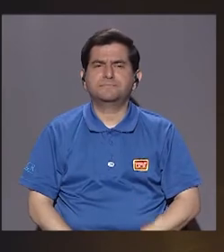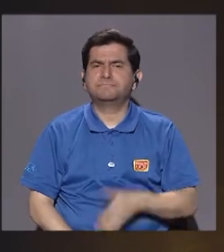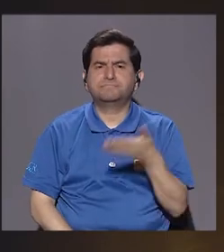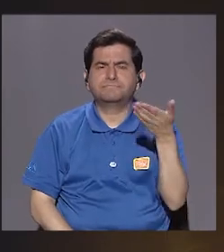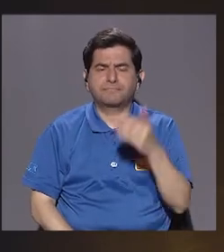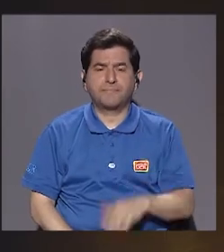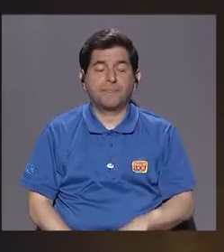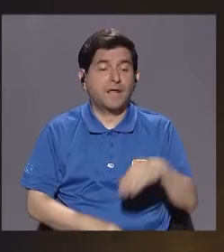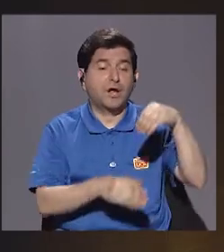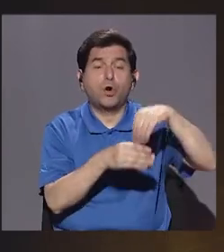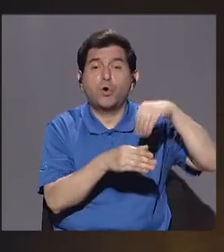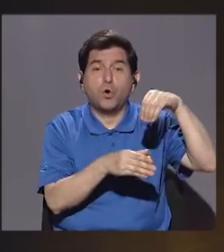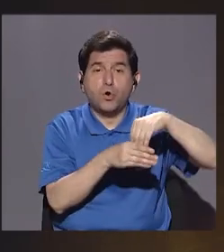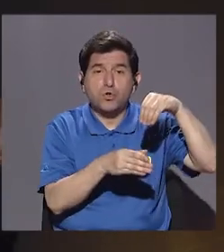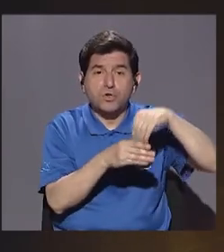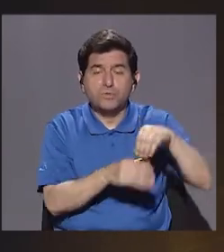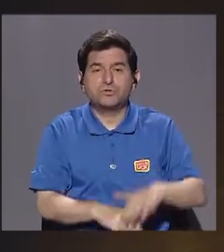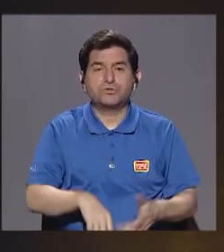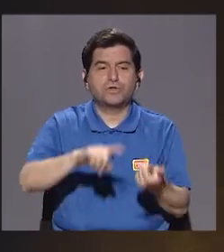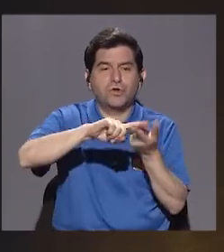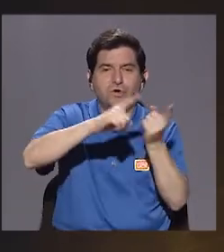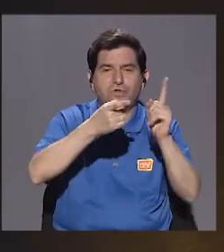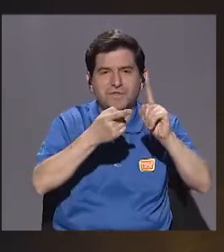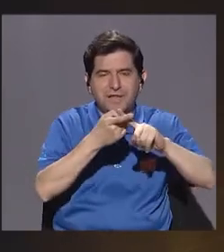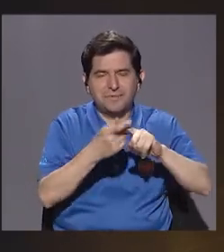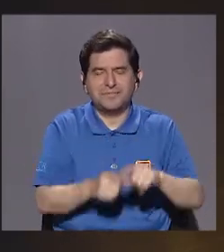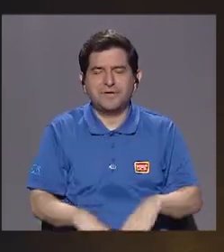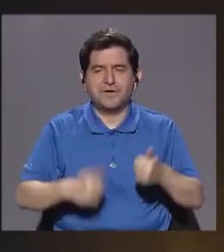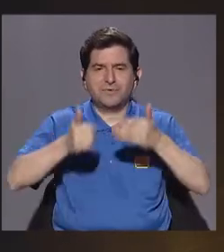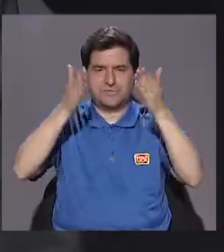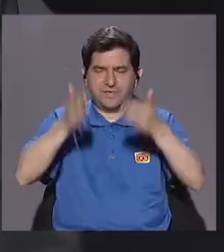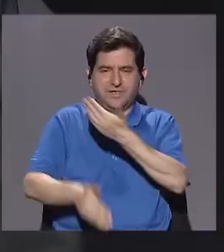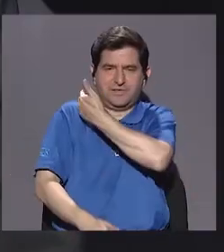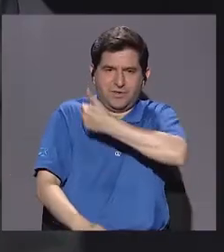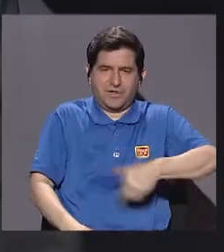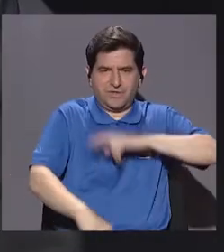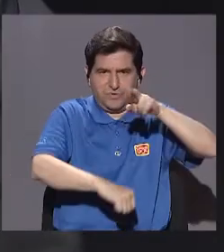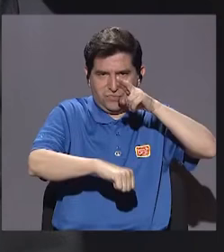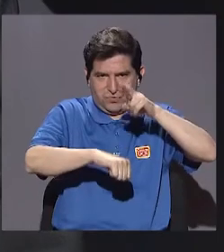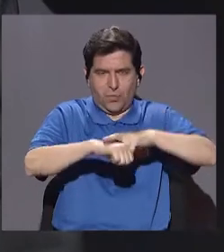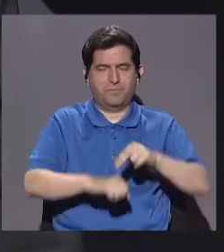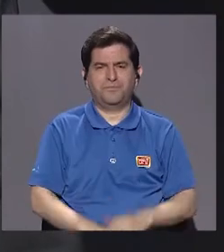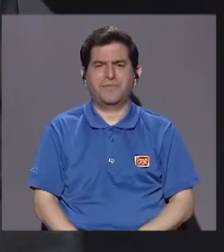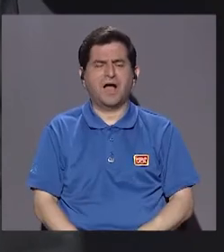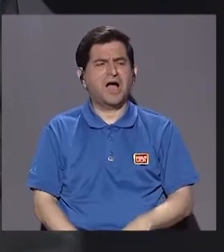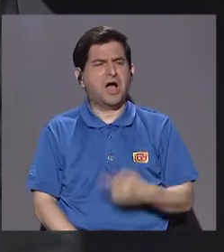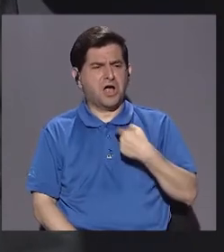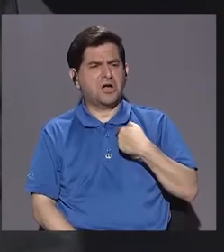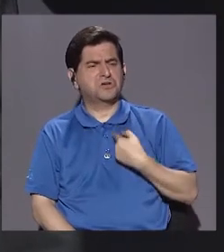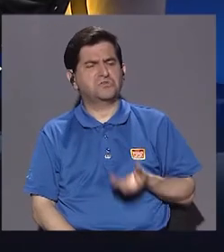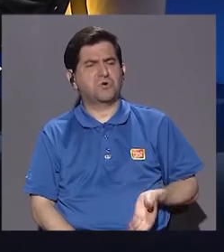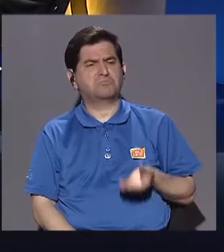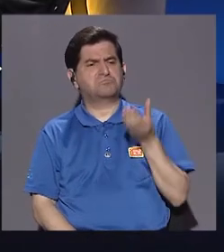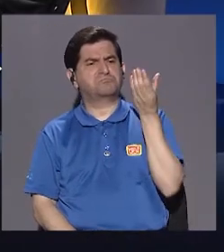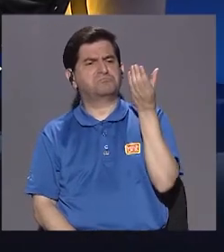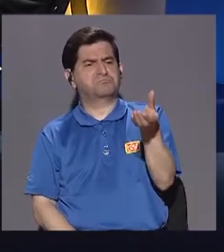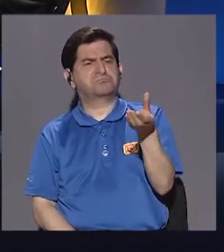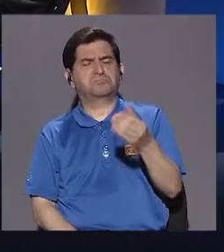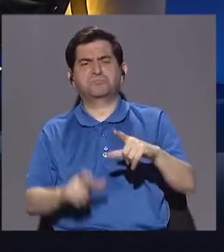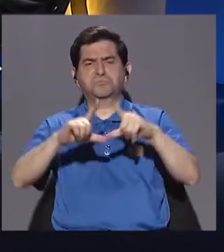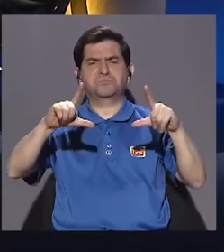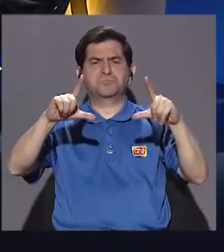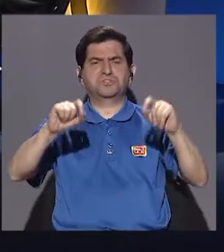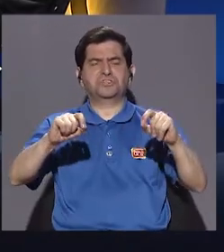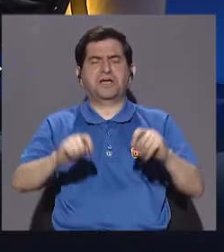a aquellas contribuciones de los amigos al candidato de la presidencia de la república entonces toma yo te doy un un cheque